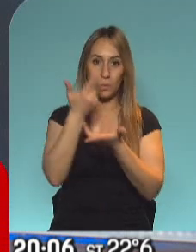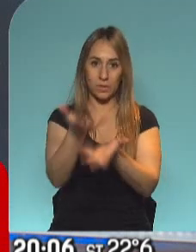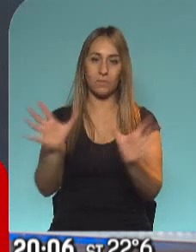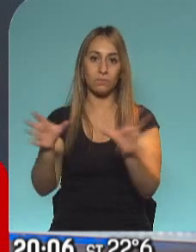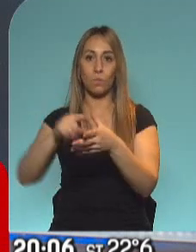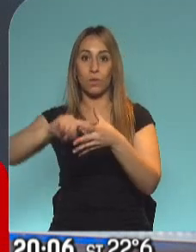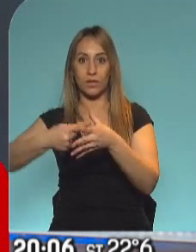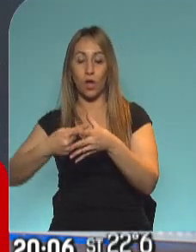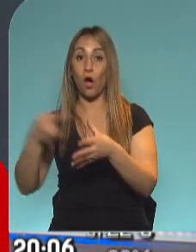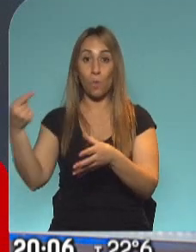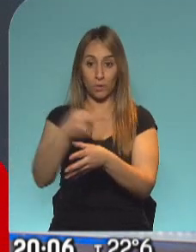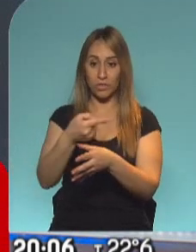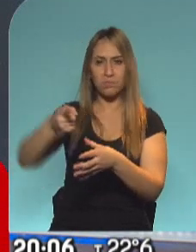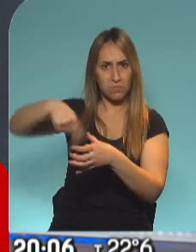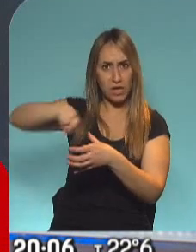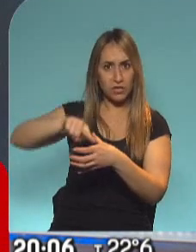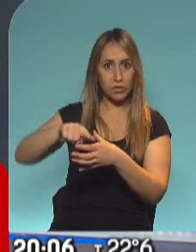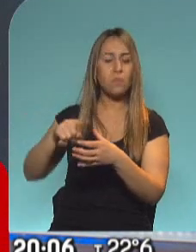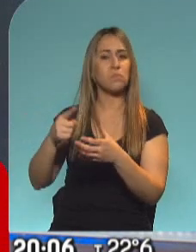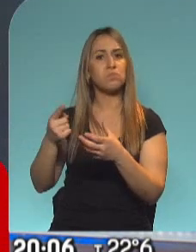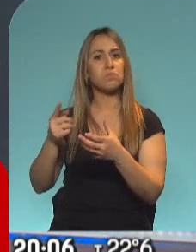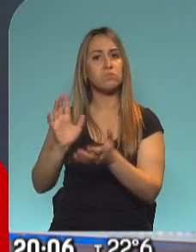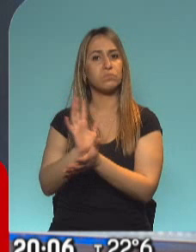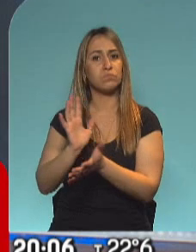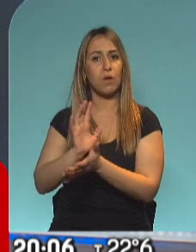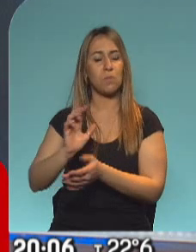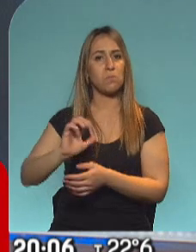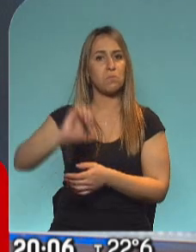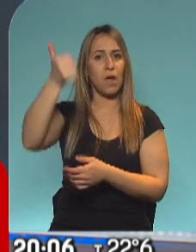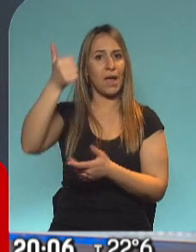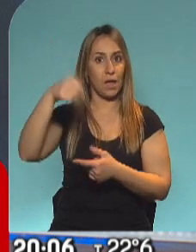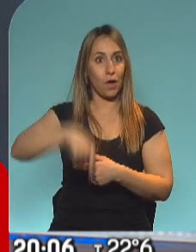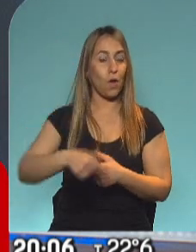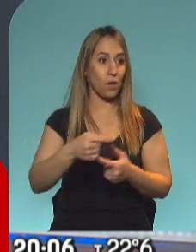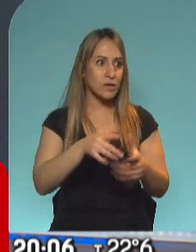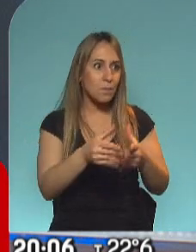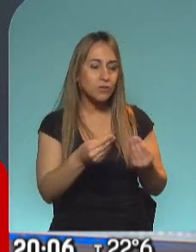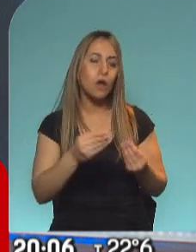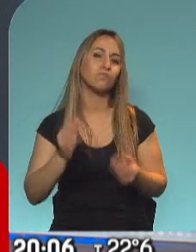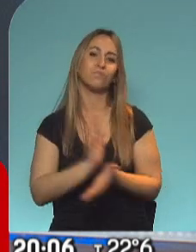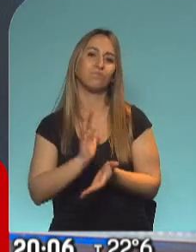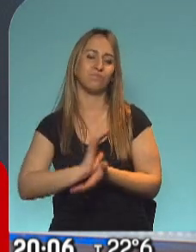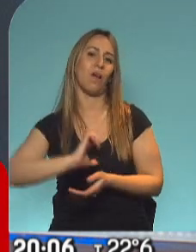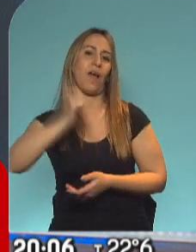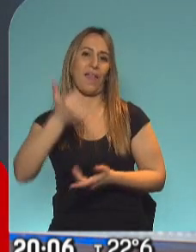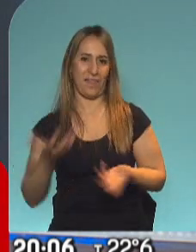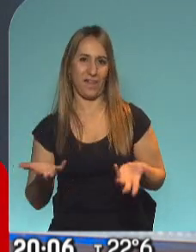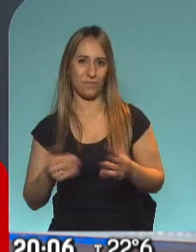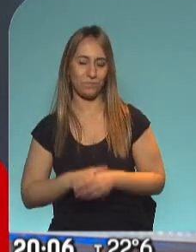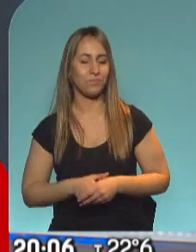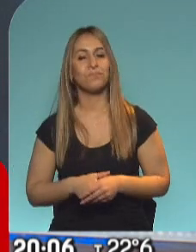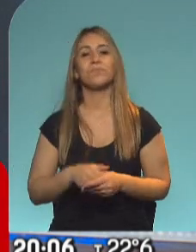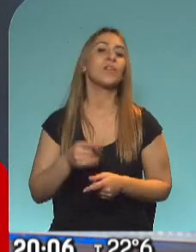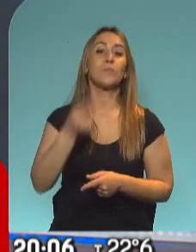que básicamente celebró y consideró una victoria lo que sucedió en el día de hoy. Y ahora te invito a mirar el archivo porque lo tenemos